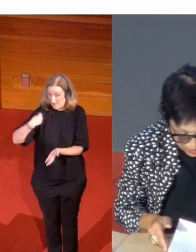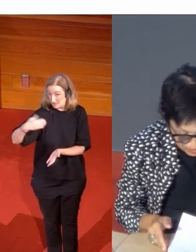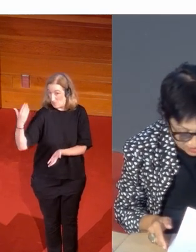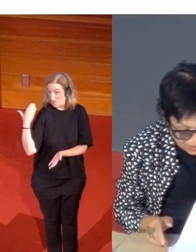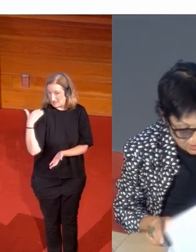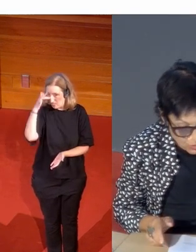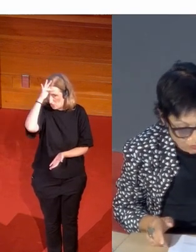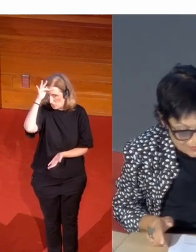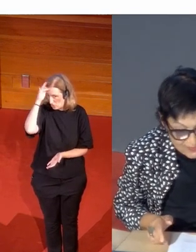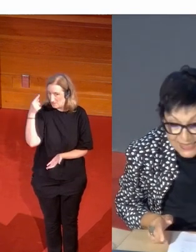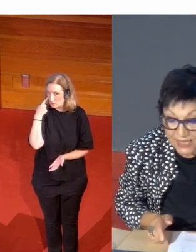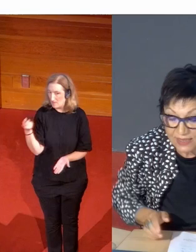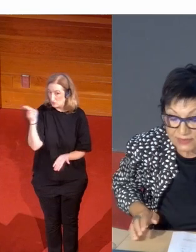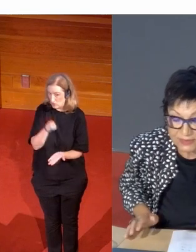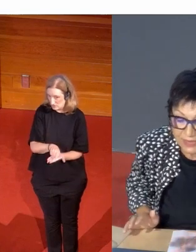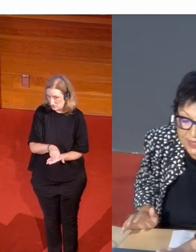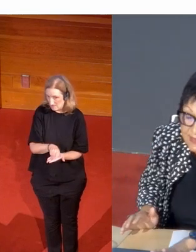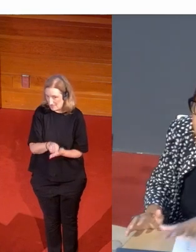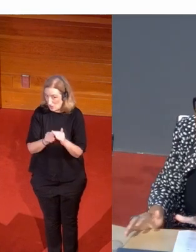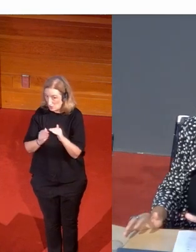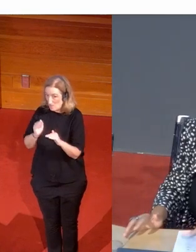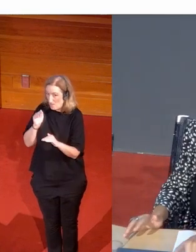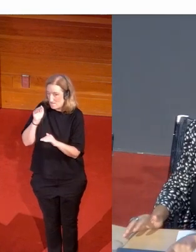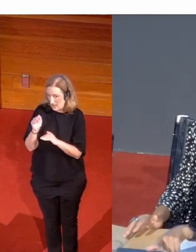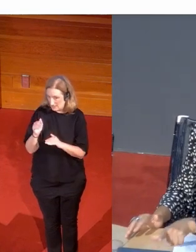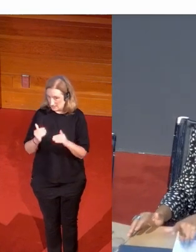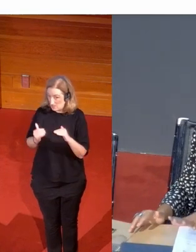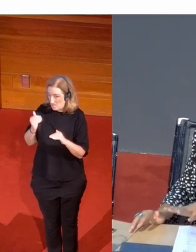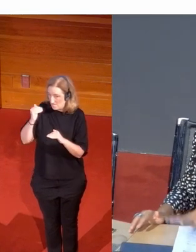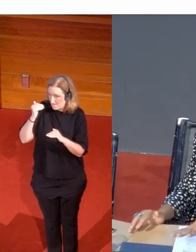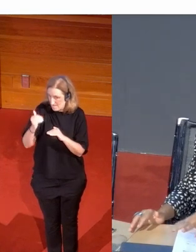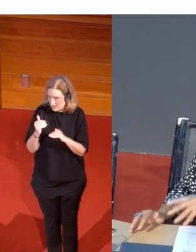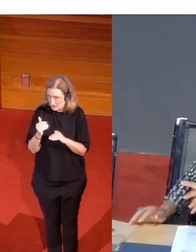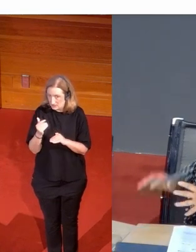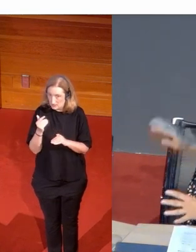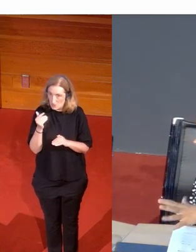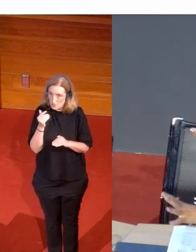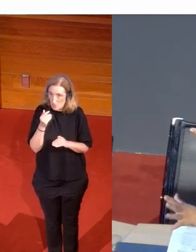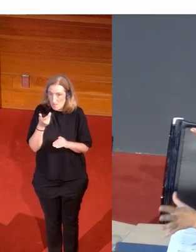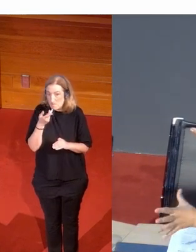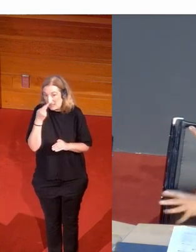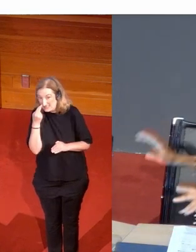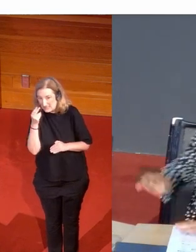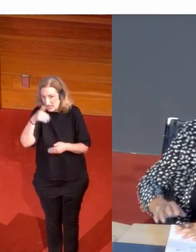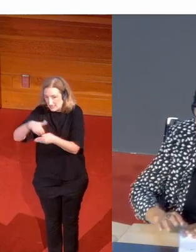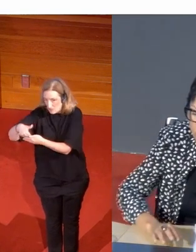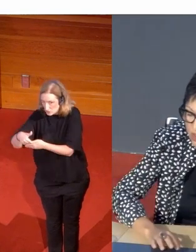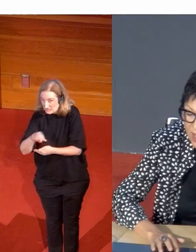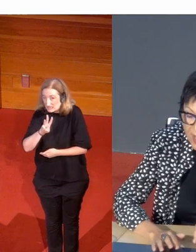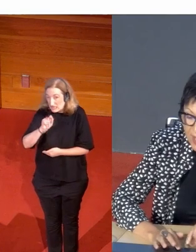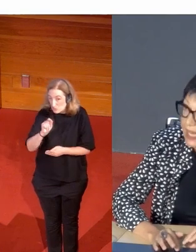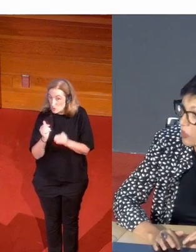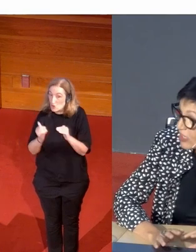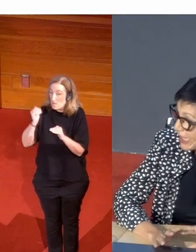domingo pasado saca en intención de Voto le saca unos tres puntos más o